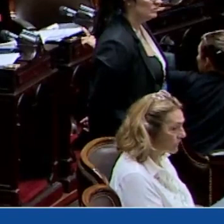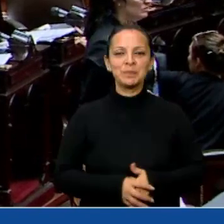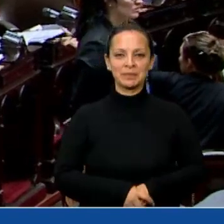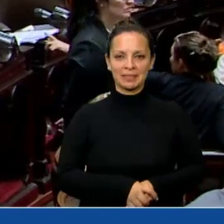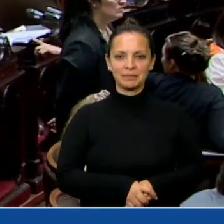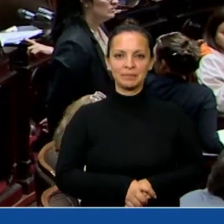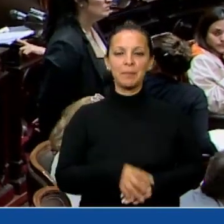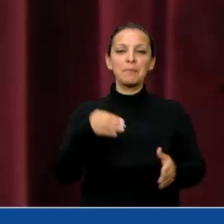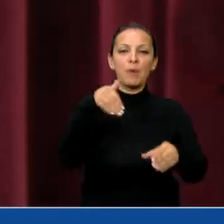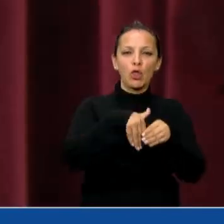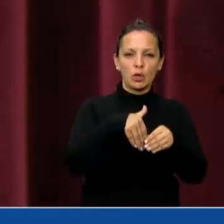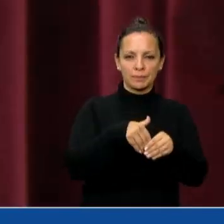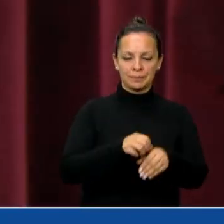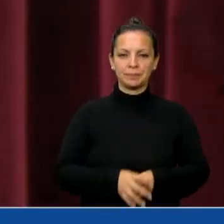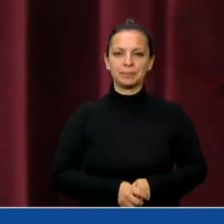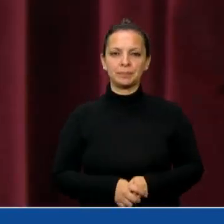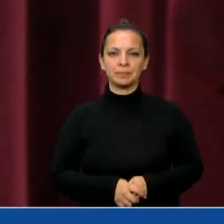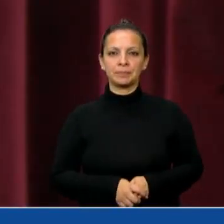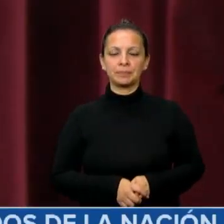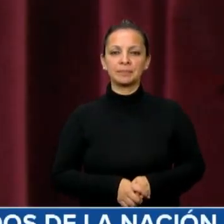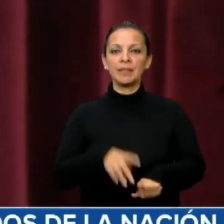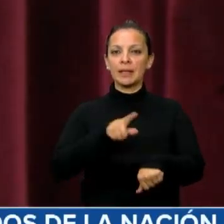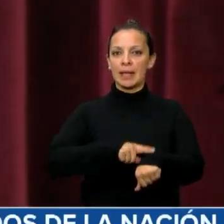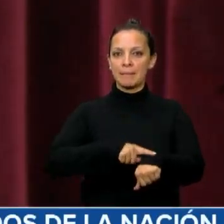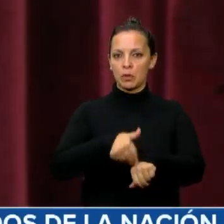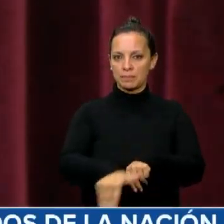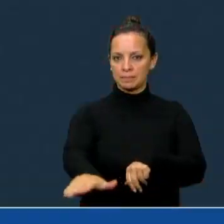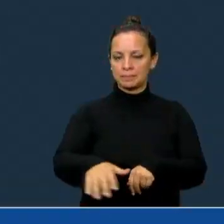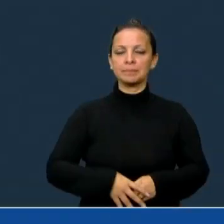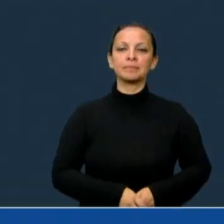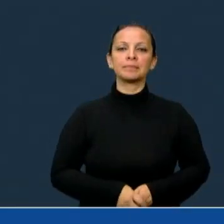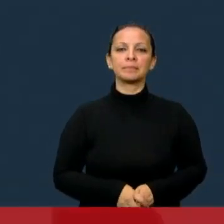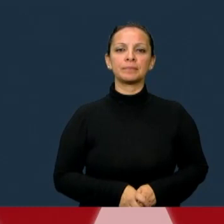Sírvanse marcar su voto. Tiempo.